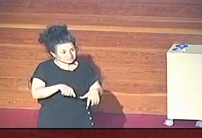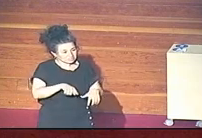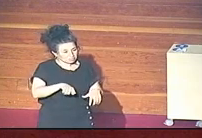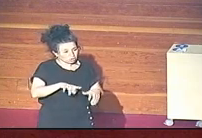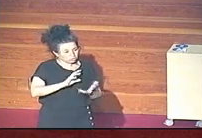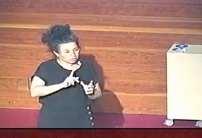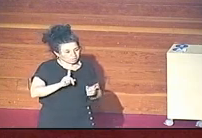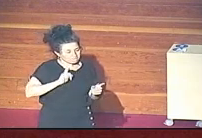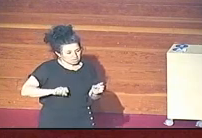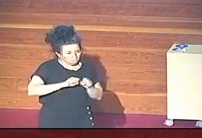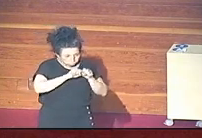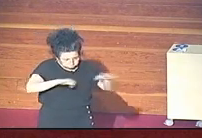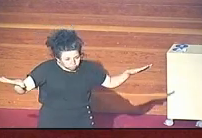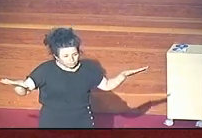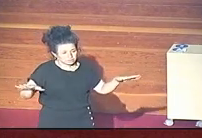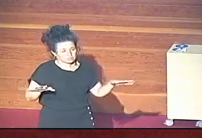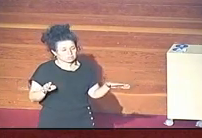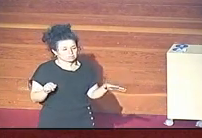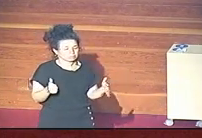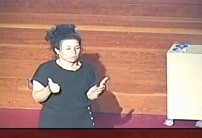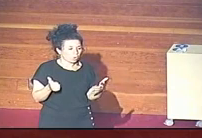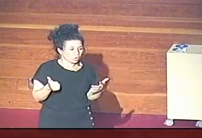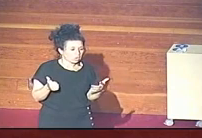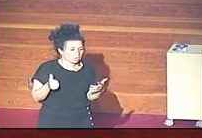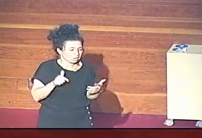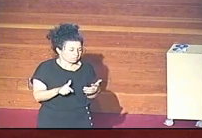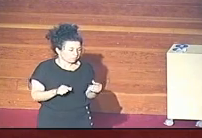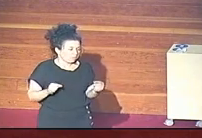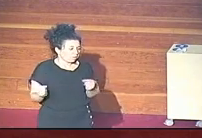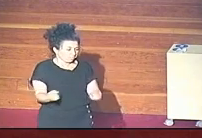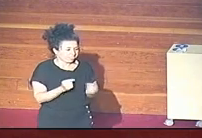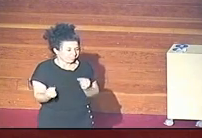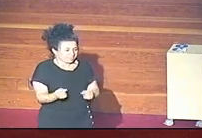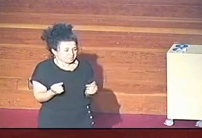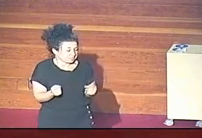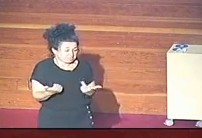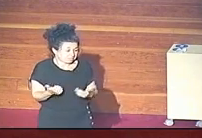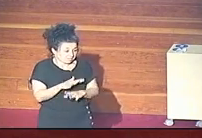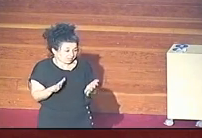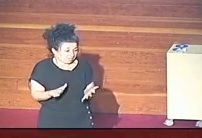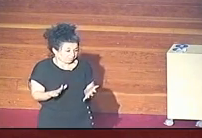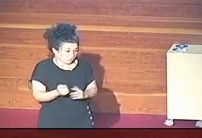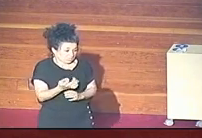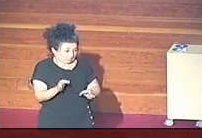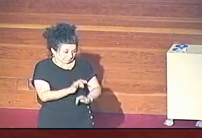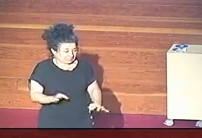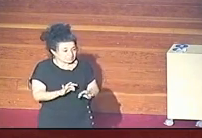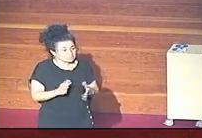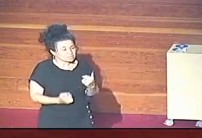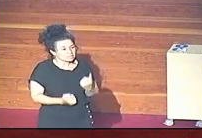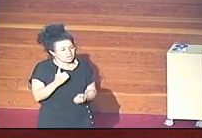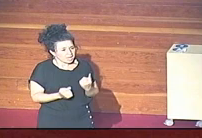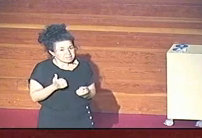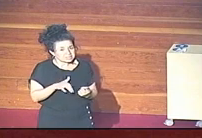la verdad es que es un poco estéril entrar en el debate con eso porque no no se llega a nada y muchas veces no se sabe